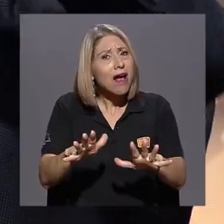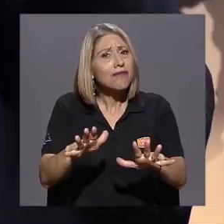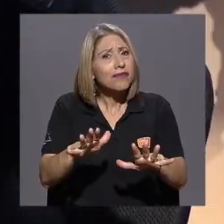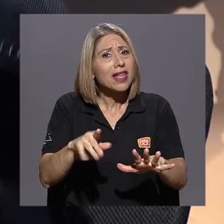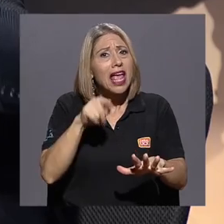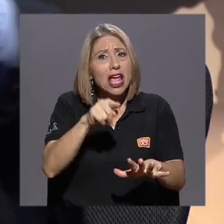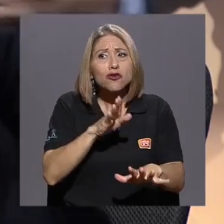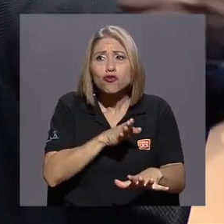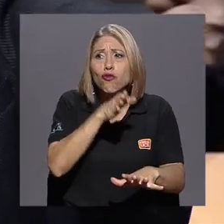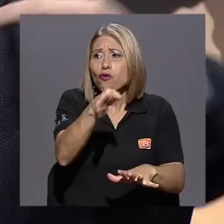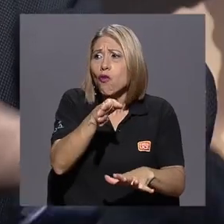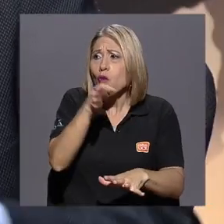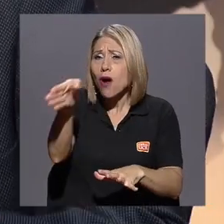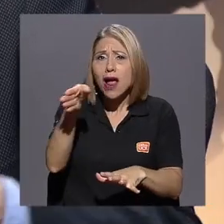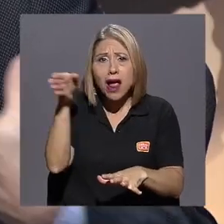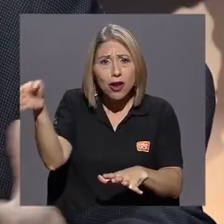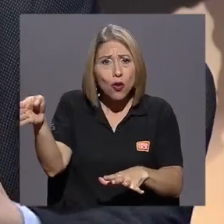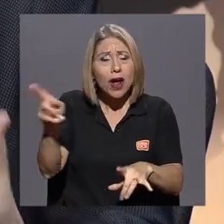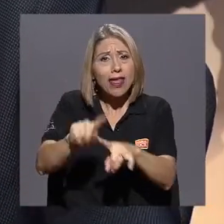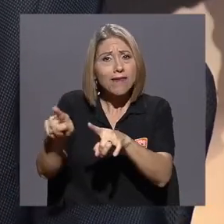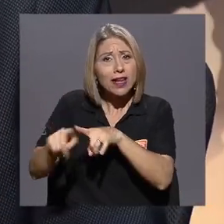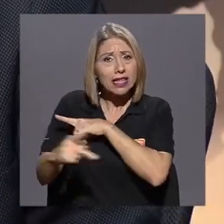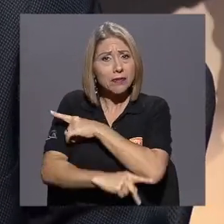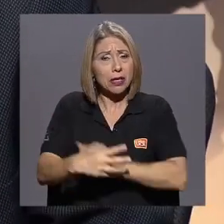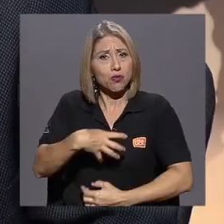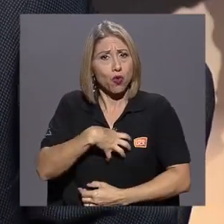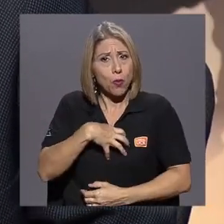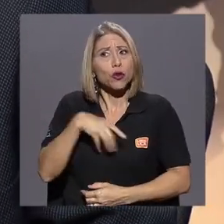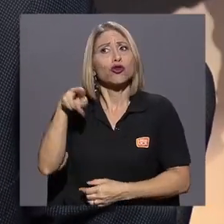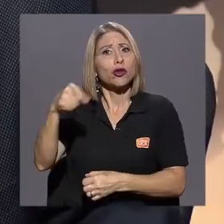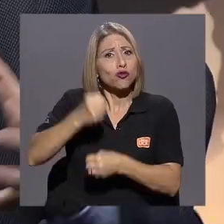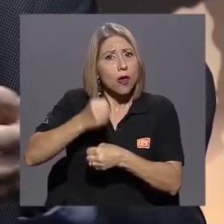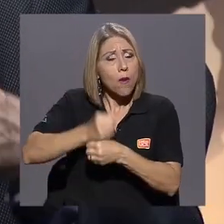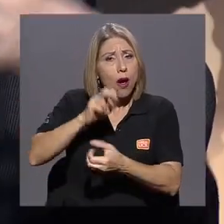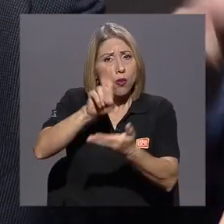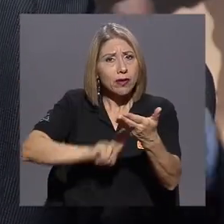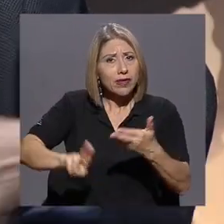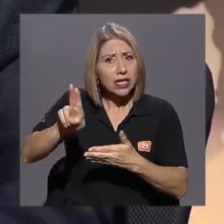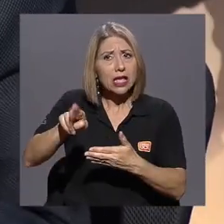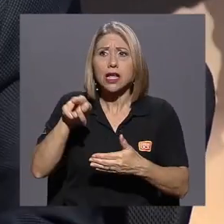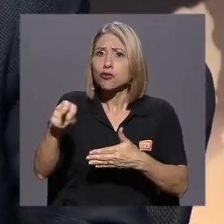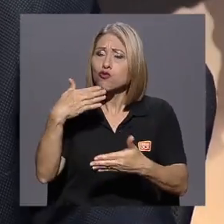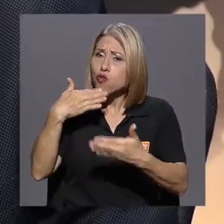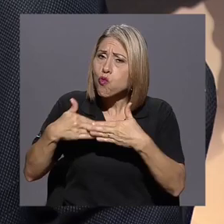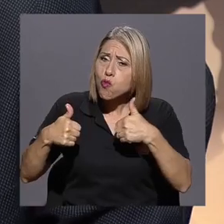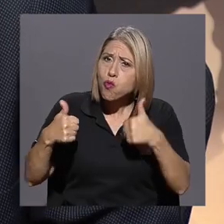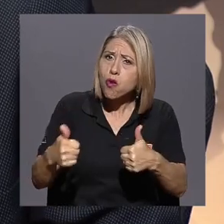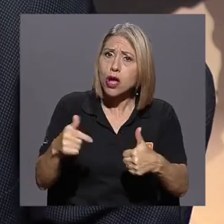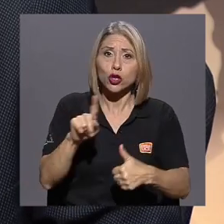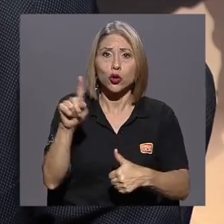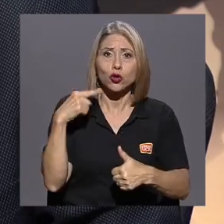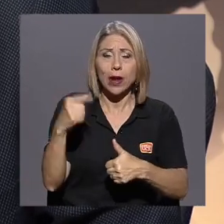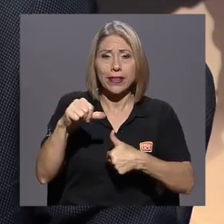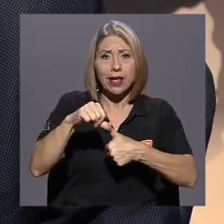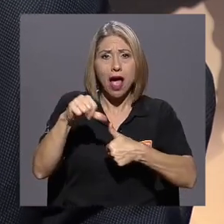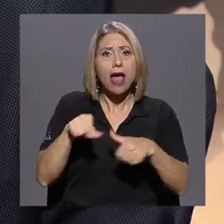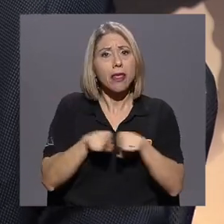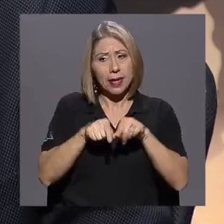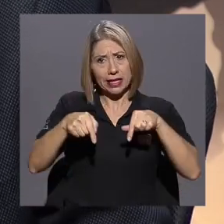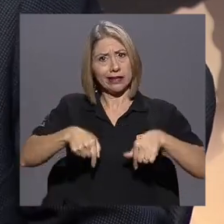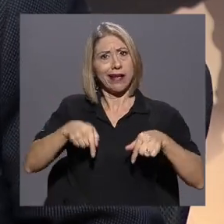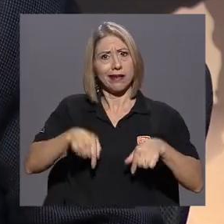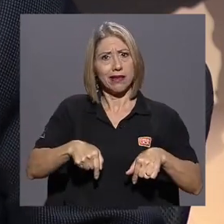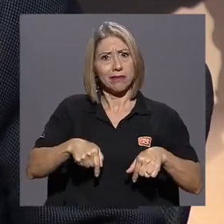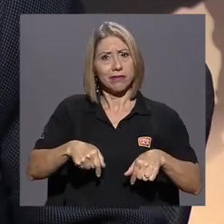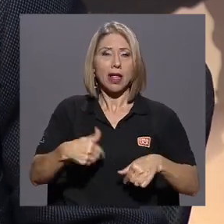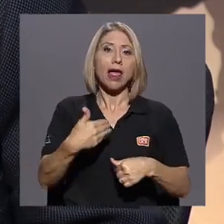regreso en las universidades de la región, uh-huh. y que han sido un fermento muy saludable, y no solo en la región, sino aquí mismo, ha gozado